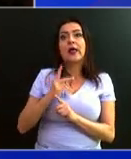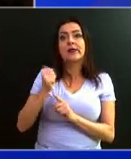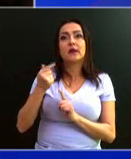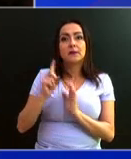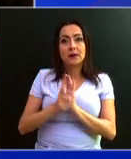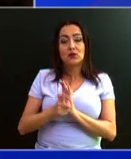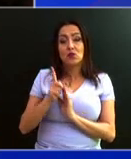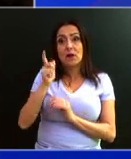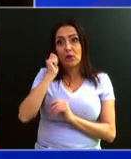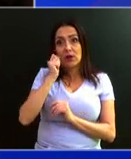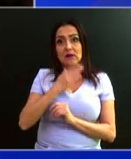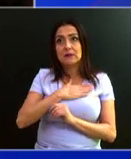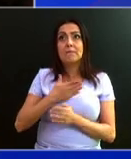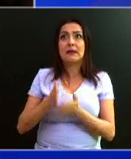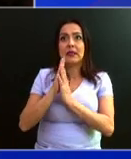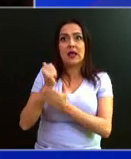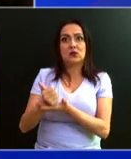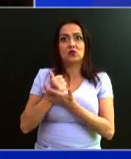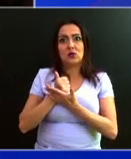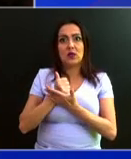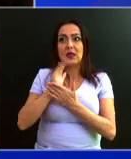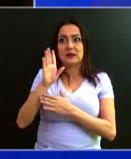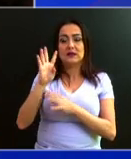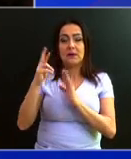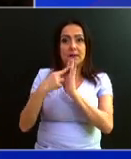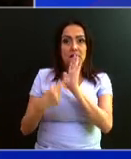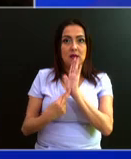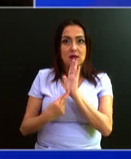mujer lamentablemente está solicitando este tipo de